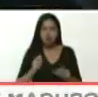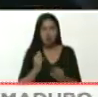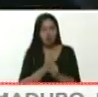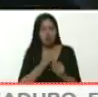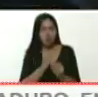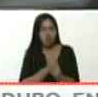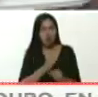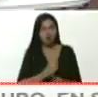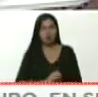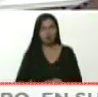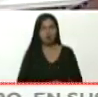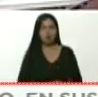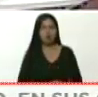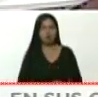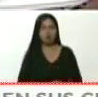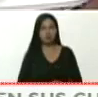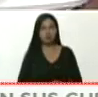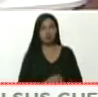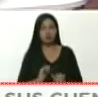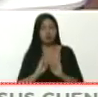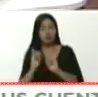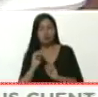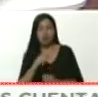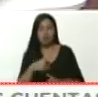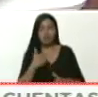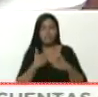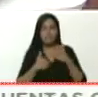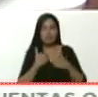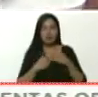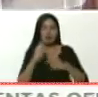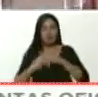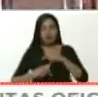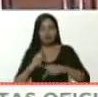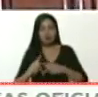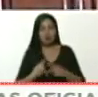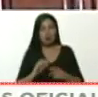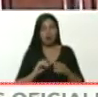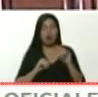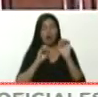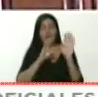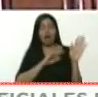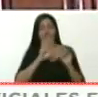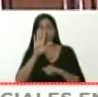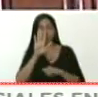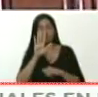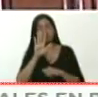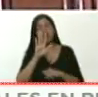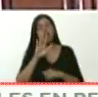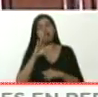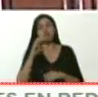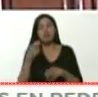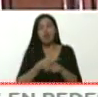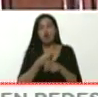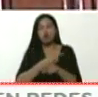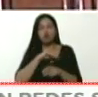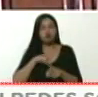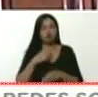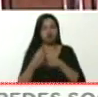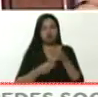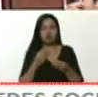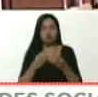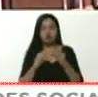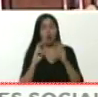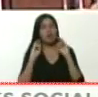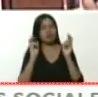trabajo. Por eso este miércoles productivo, 14 de agosto, y nosotros nos dedicamos todos los días a atender el